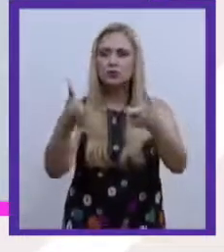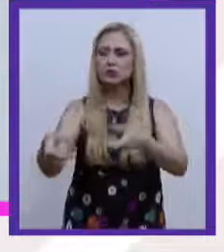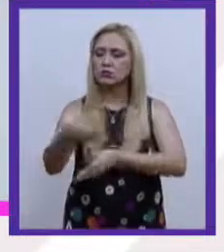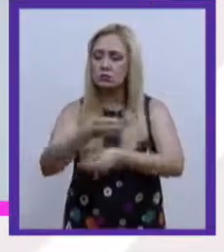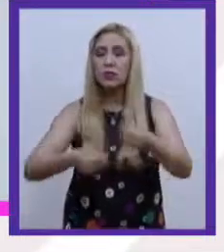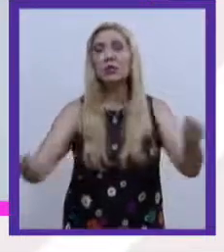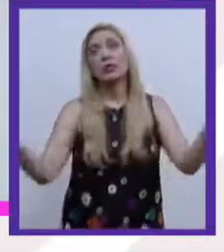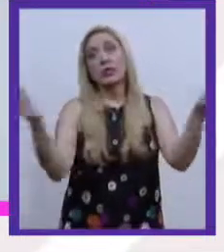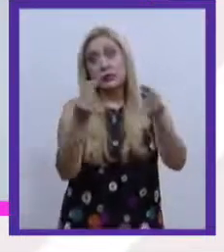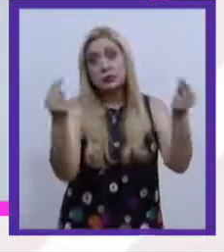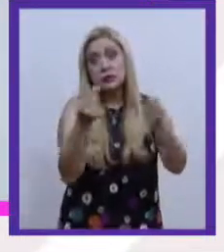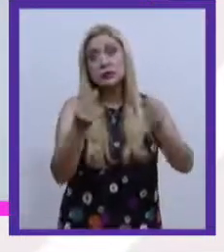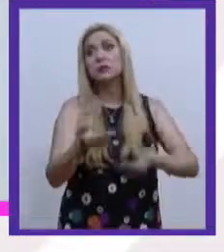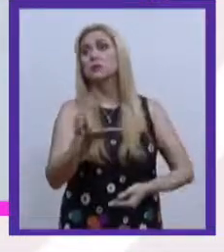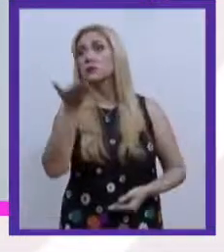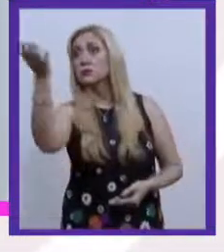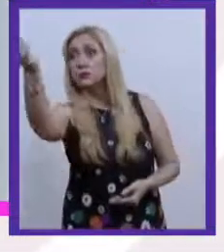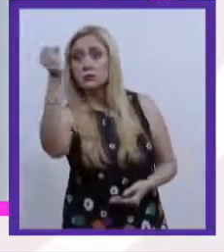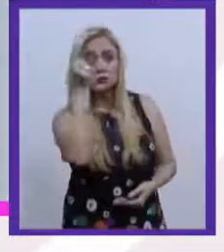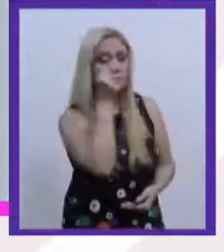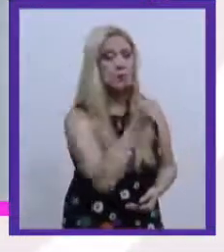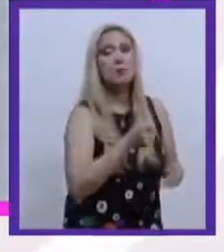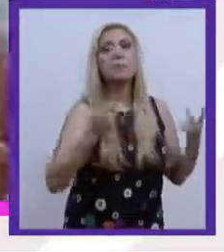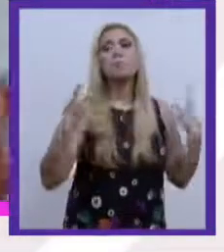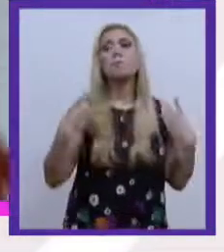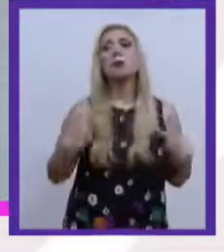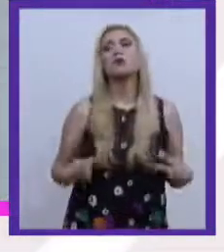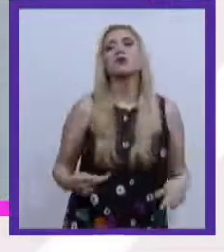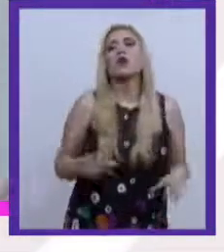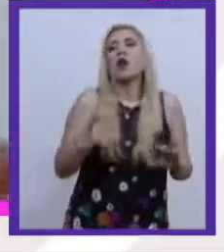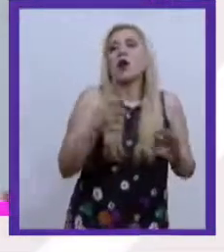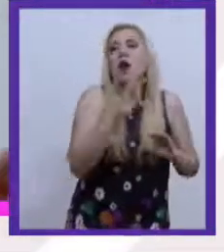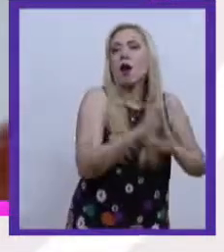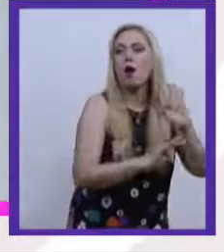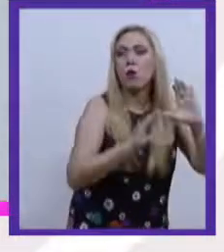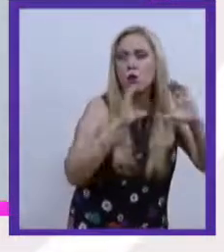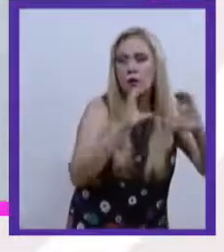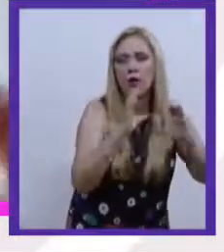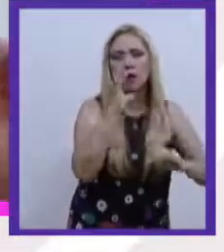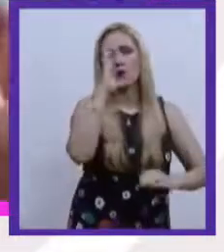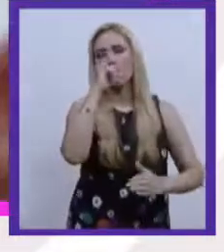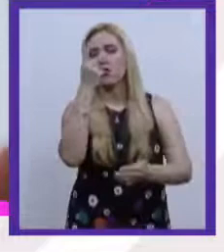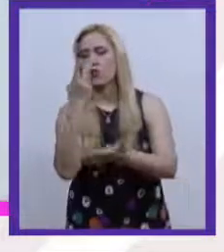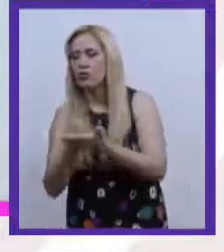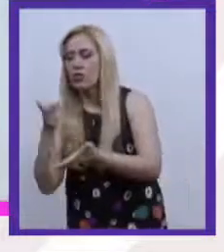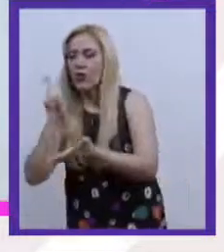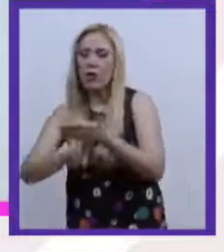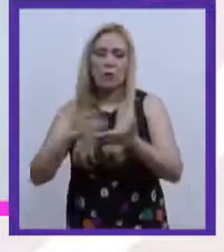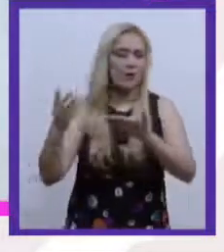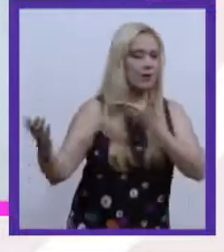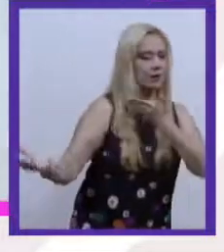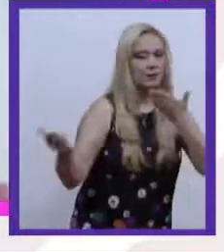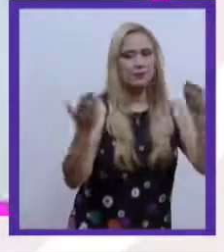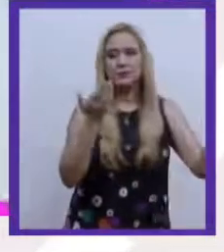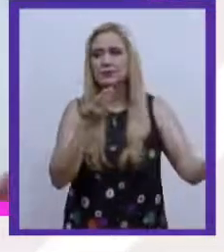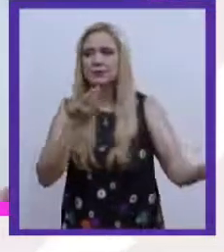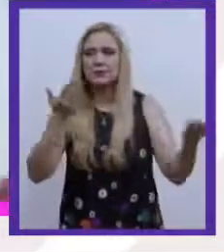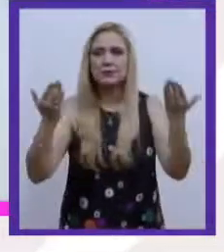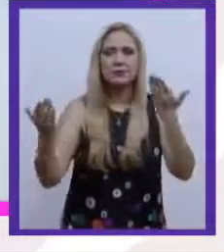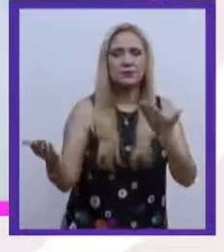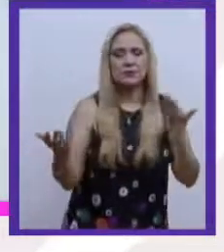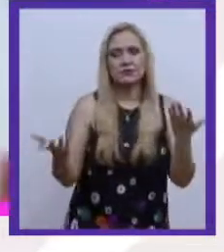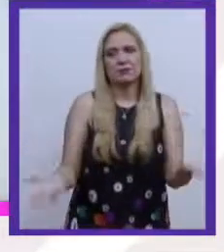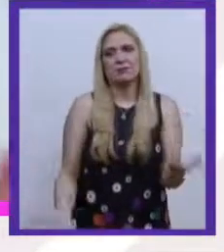eso necesitamos políticas de cuidado, porque no pueden desarrollarse en el mundo laboral y en el mundo, digamos,